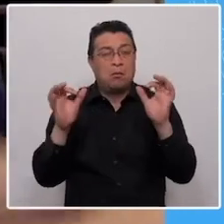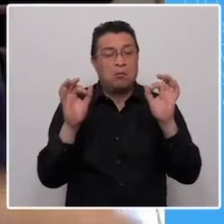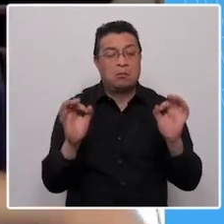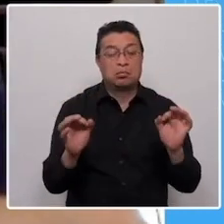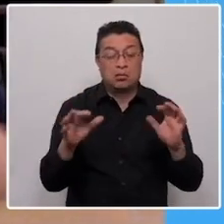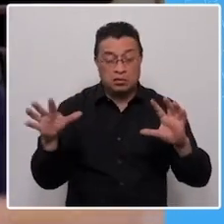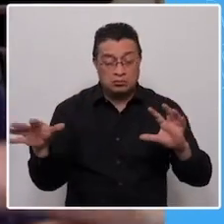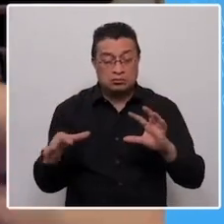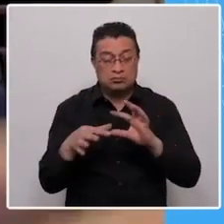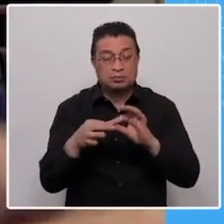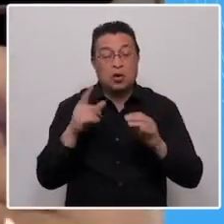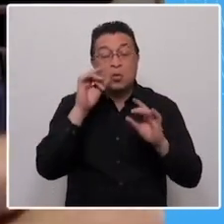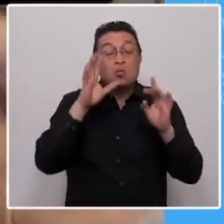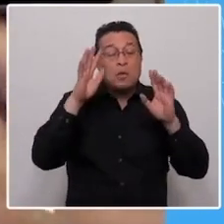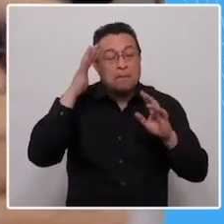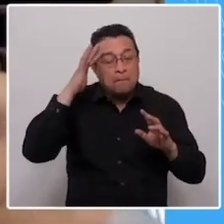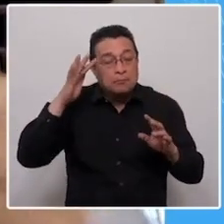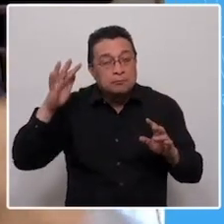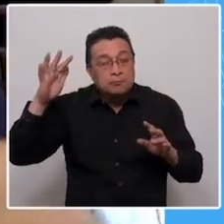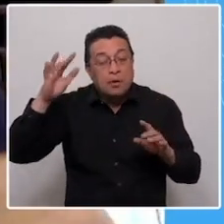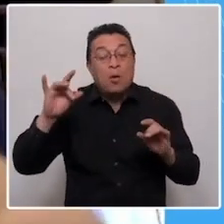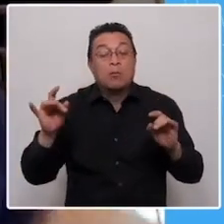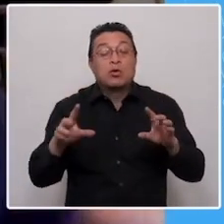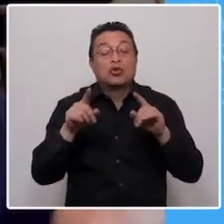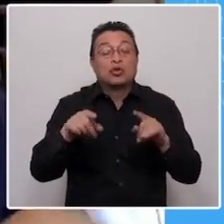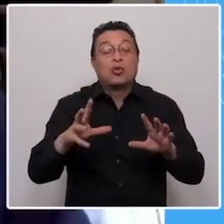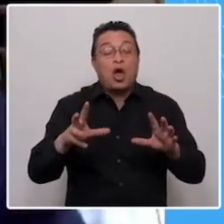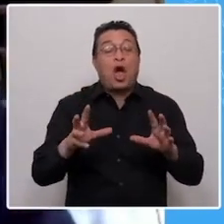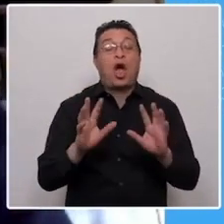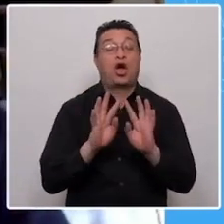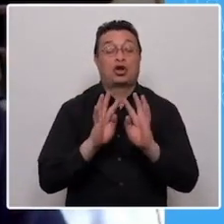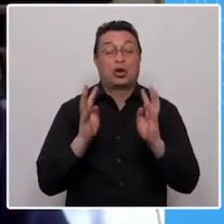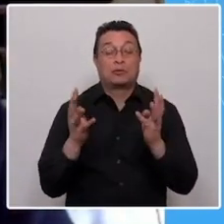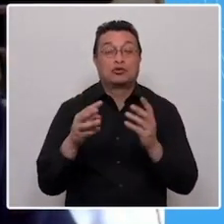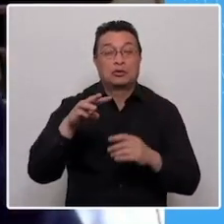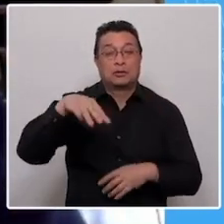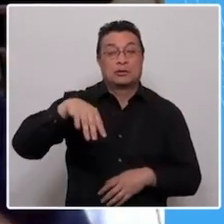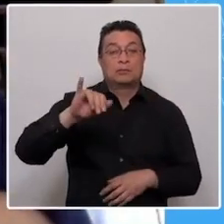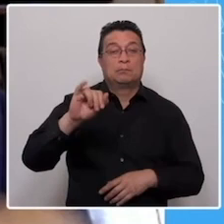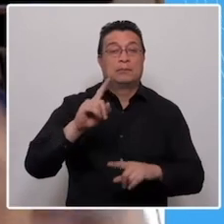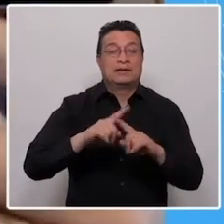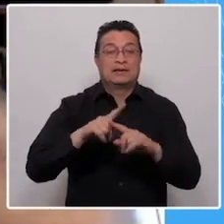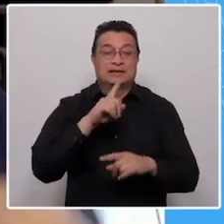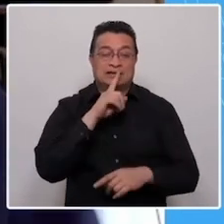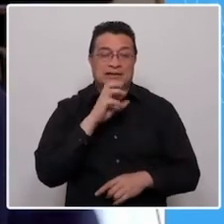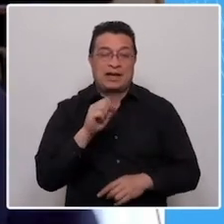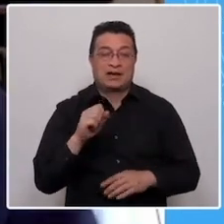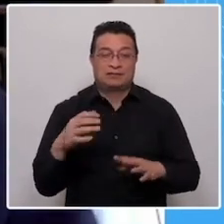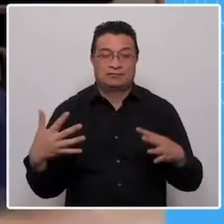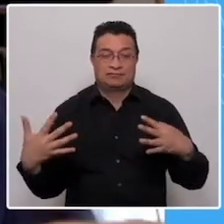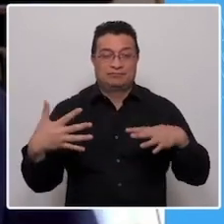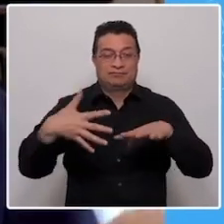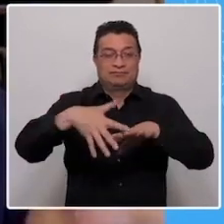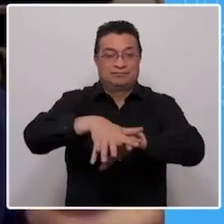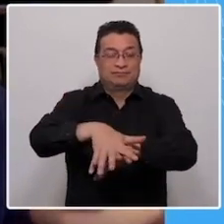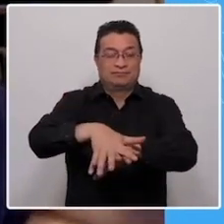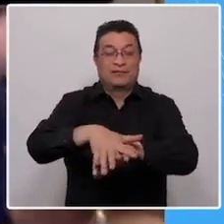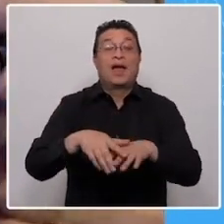en la hipótesis de que hubiese sido esto una convención mixta. En una convención